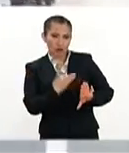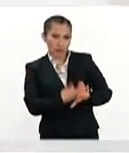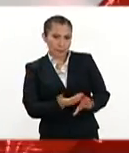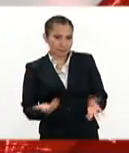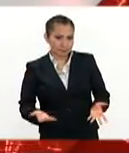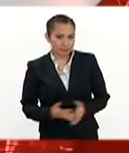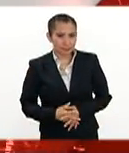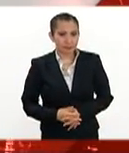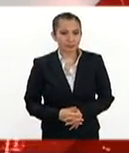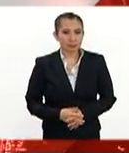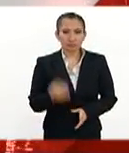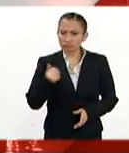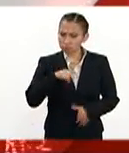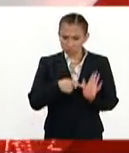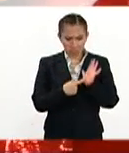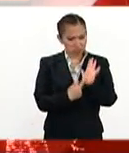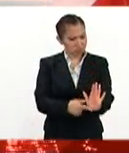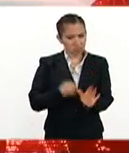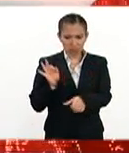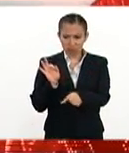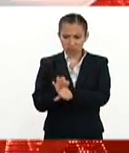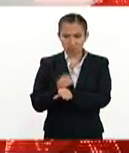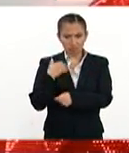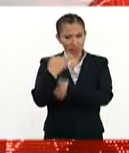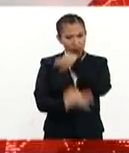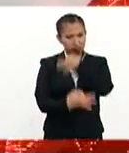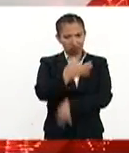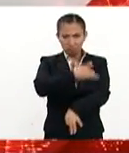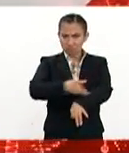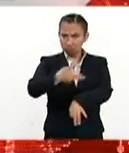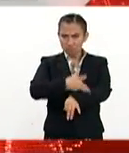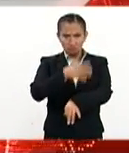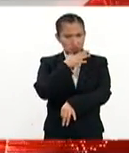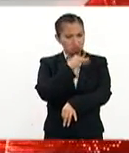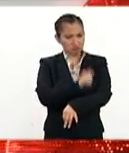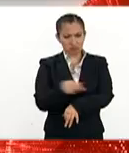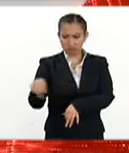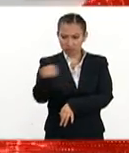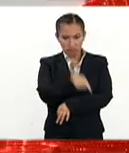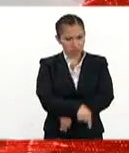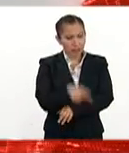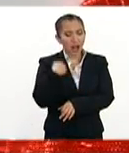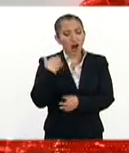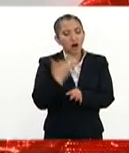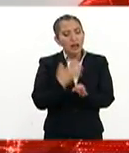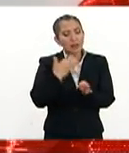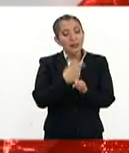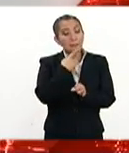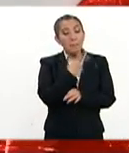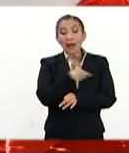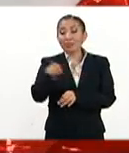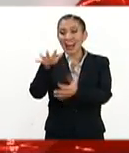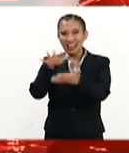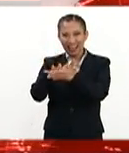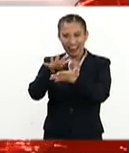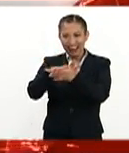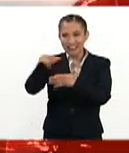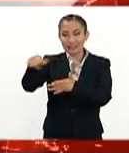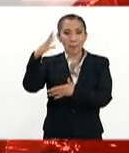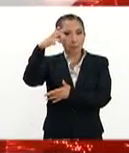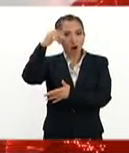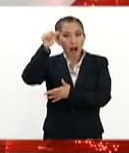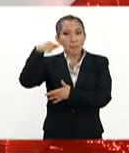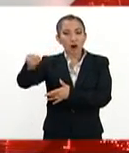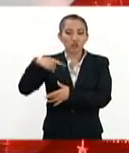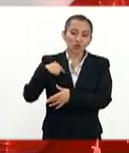situación. Nosotros vamos a presentar un amparo contra la vinculación a proceso. Ahorita lo mandaron a un penal que está en Morelos